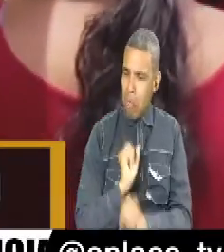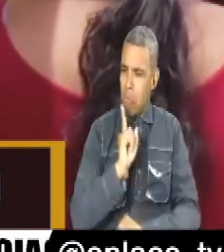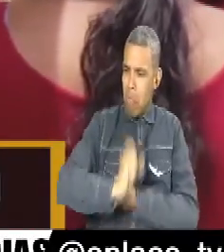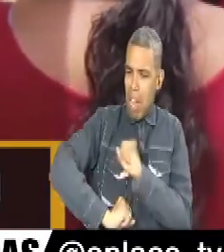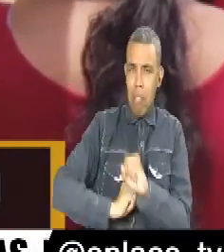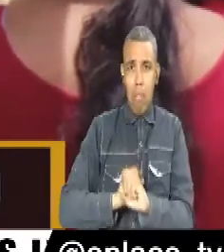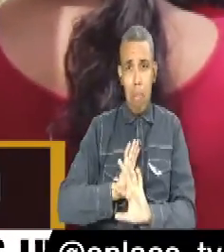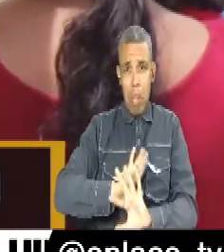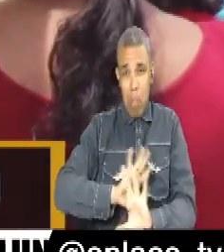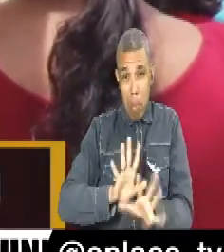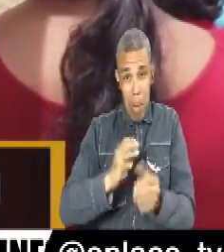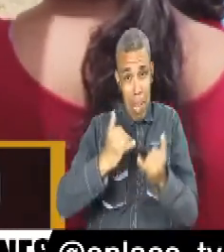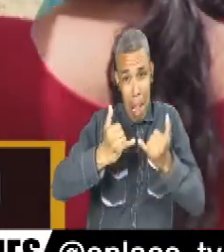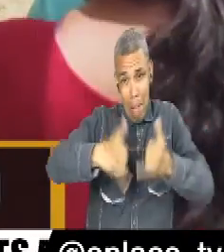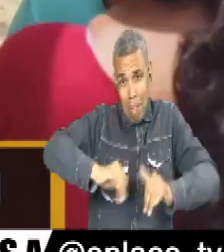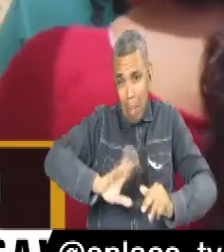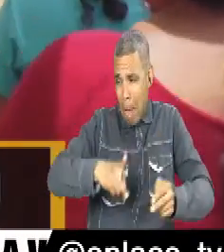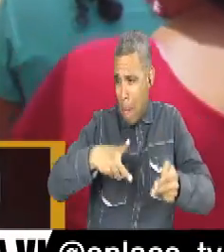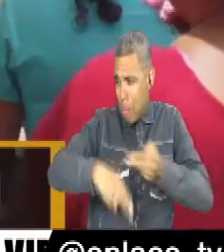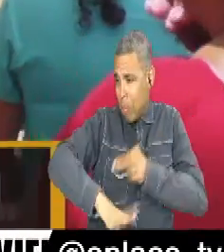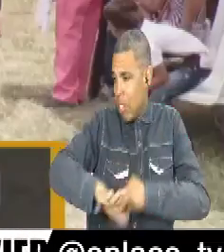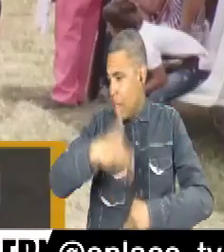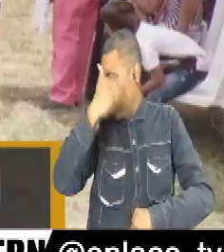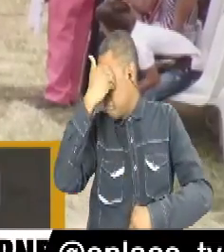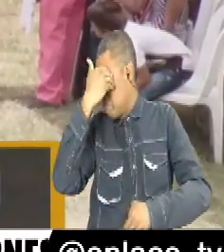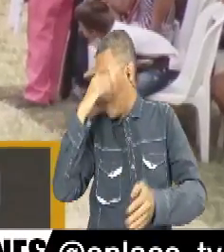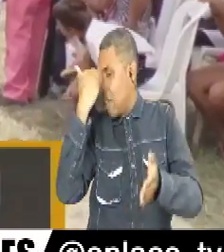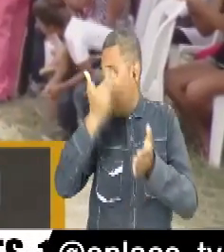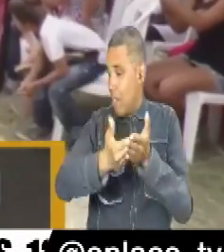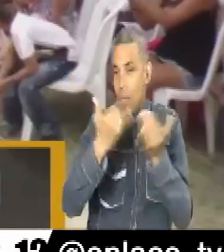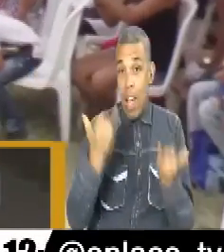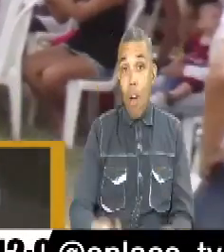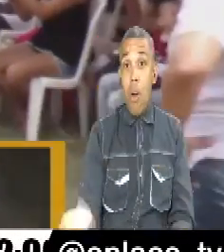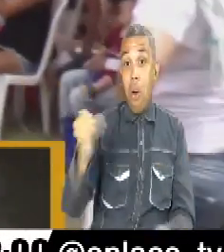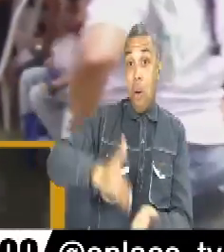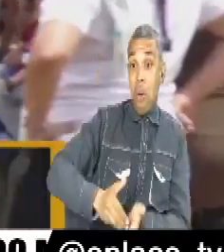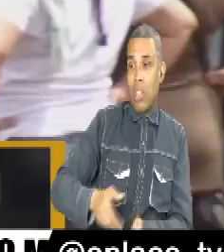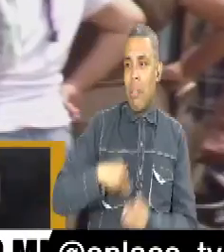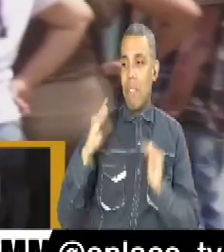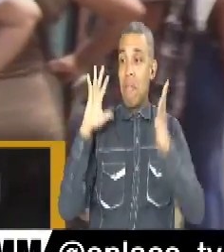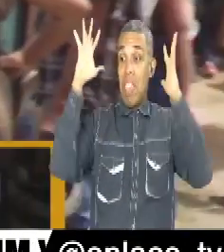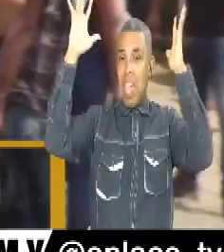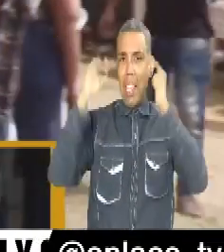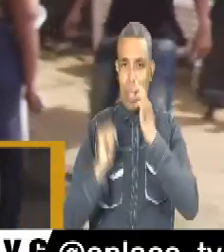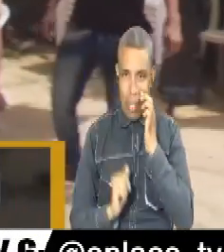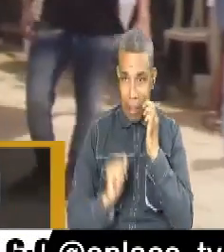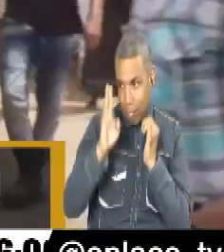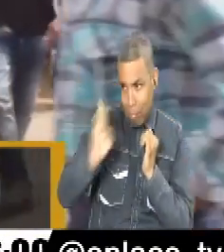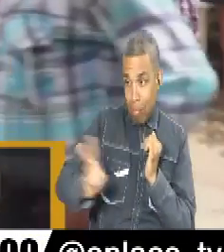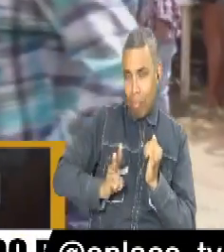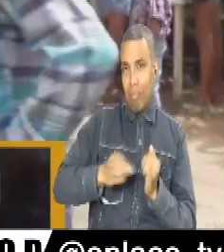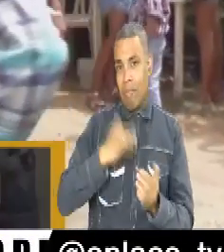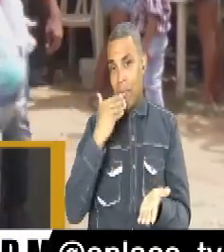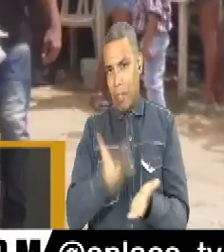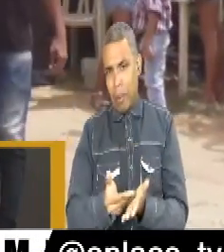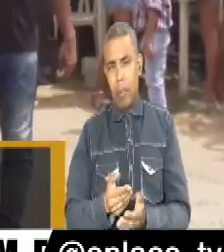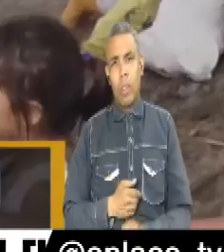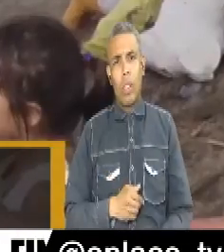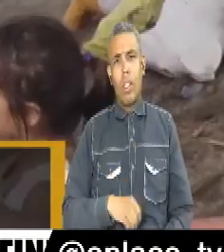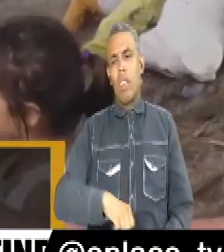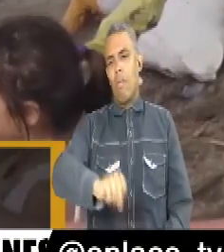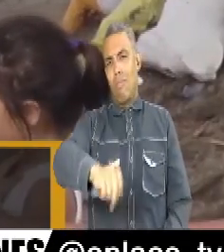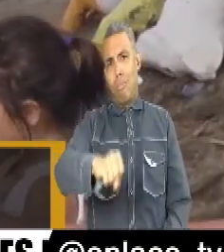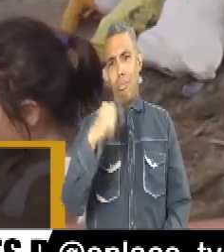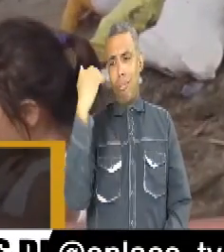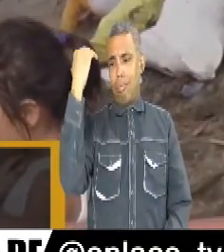esta historia de Día Campesino. Esto es muy real y realmente muy contento, muy agradecidos. Muy, muy bonito, no nos lo habían hecho, hacía rato no habían